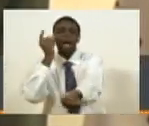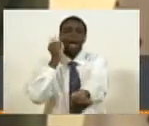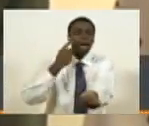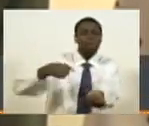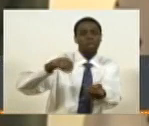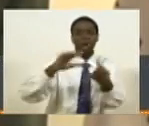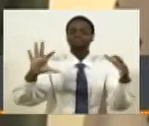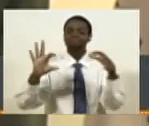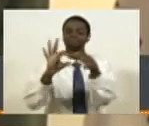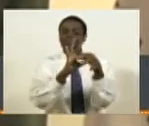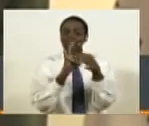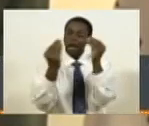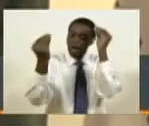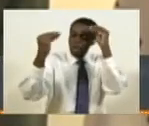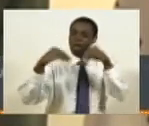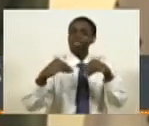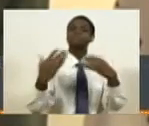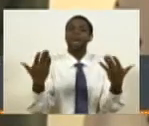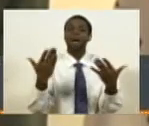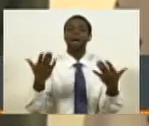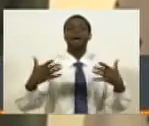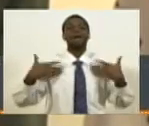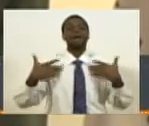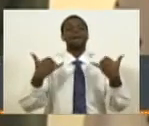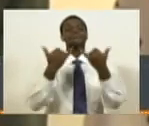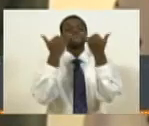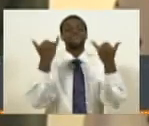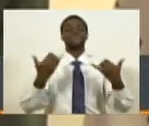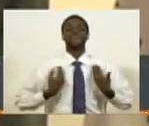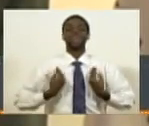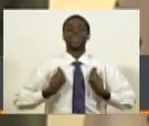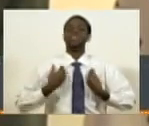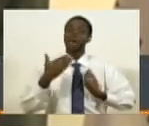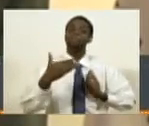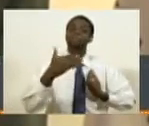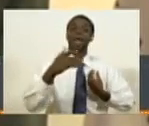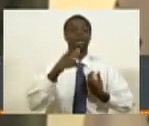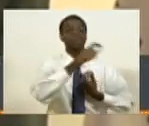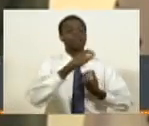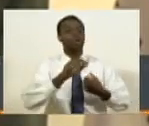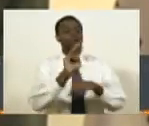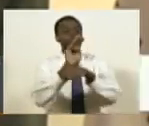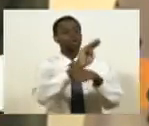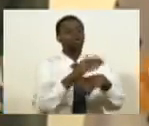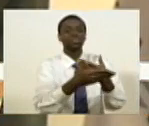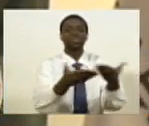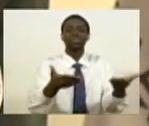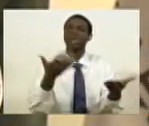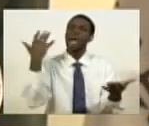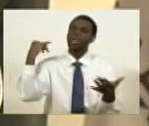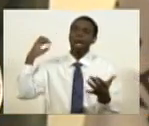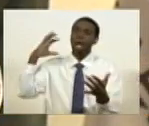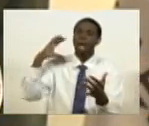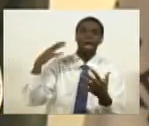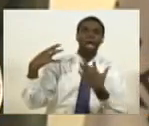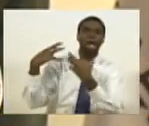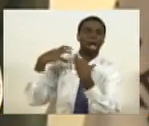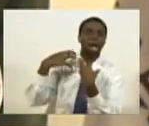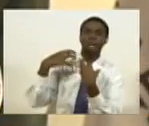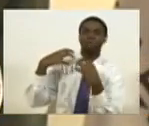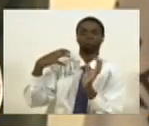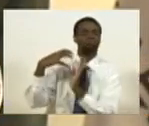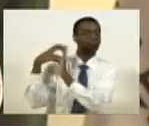la felicidad de los hijos e hijas que hoy esperan. Les protejamos de antiguos fantasmas.